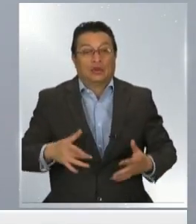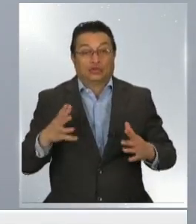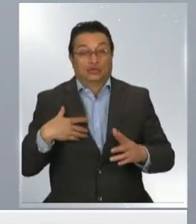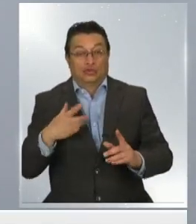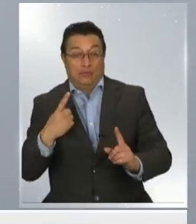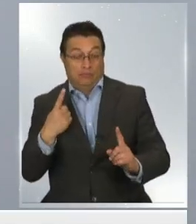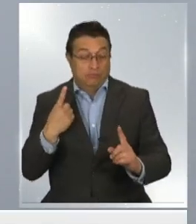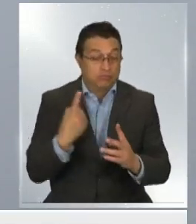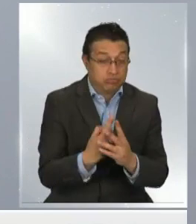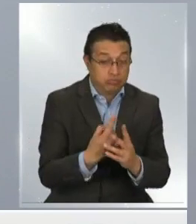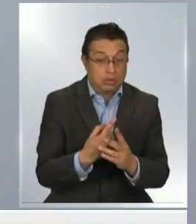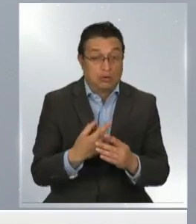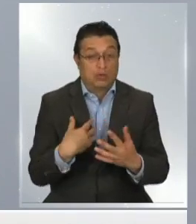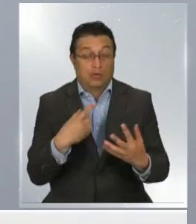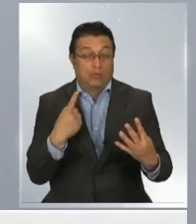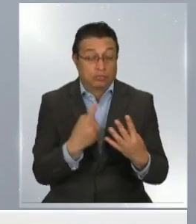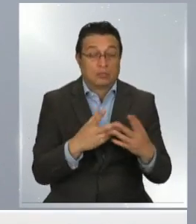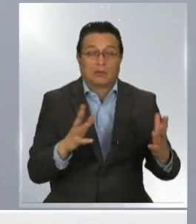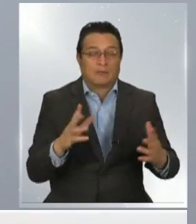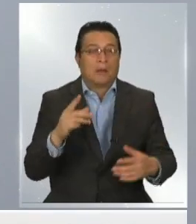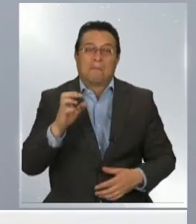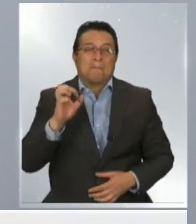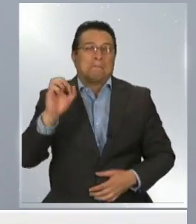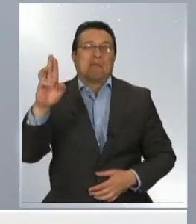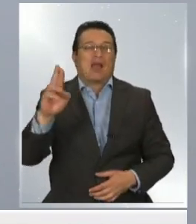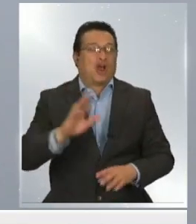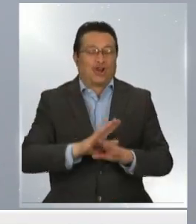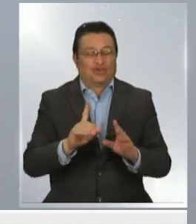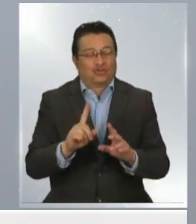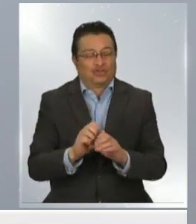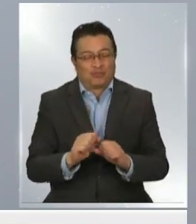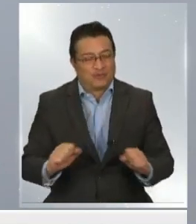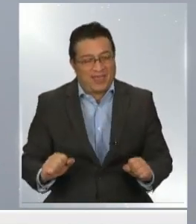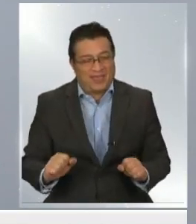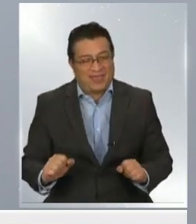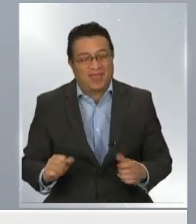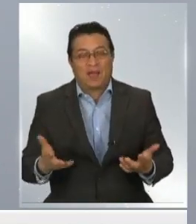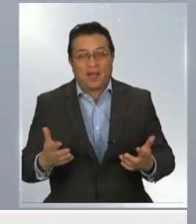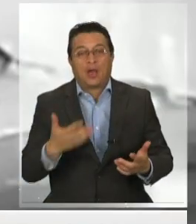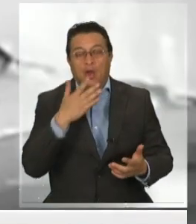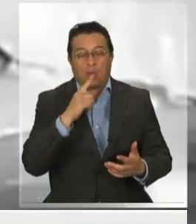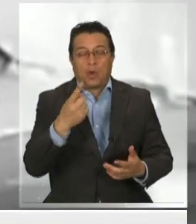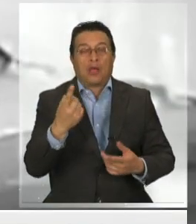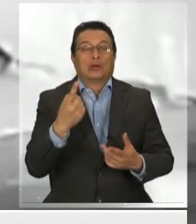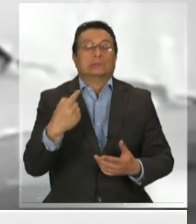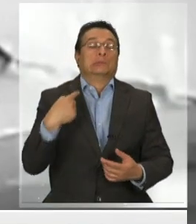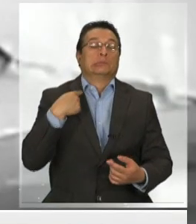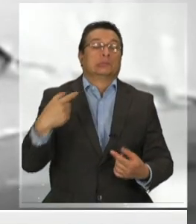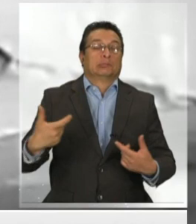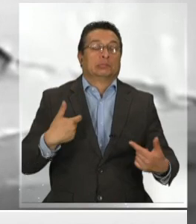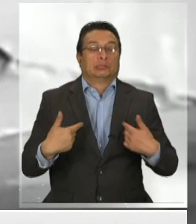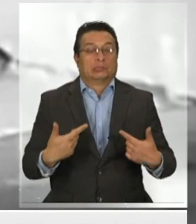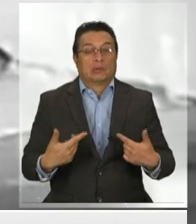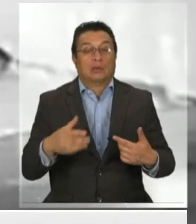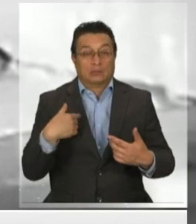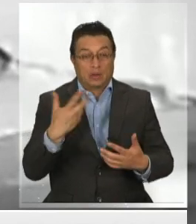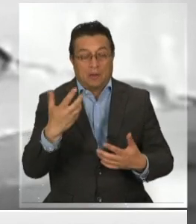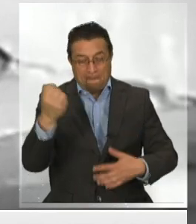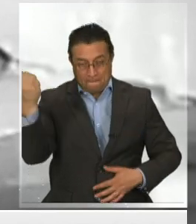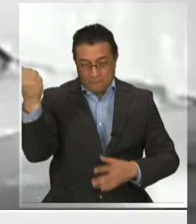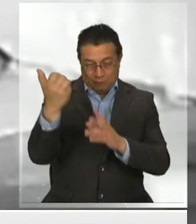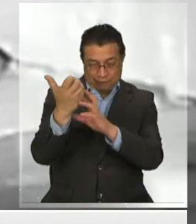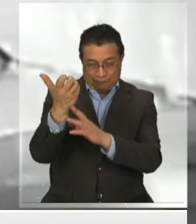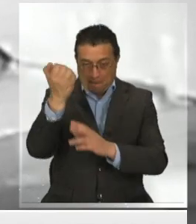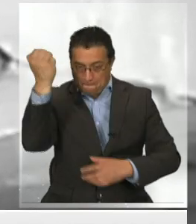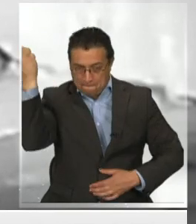abalanzarme contra estos tipos, irme contra ellos era lamentablemente era imposible, era un suicidio. Tras golpear a la víctima con la empuñadura de la